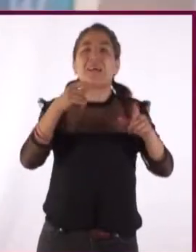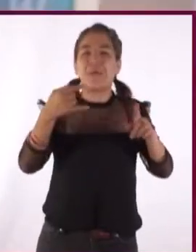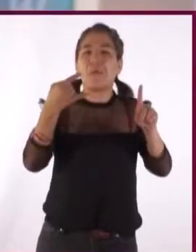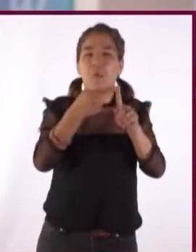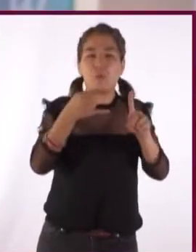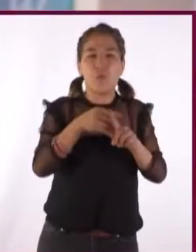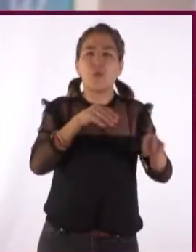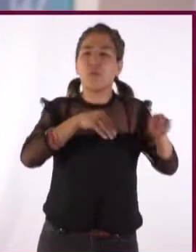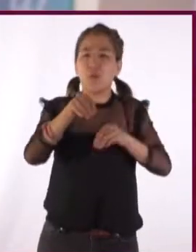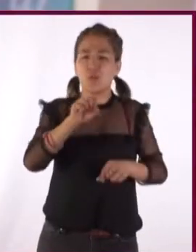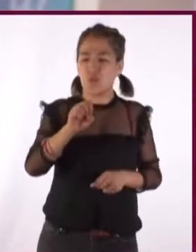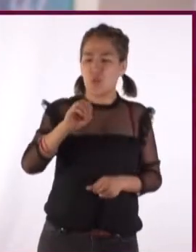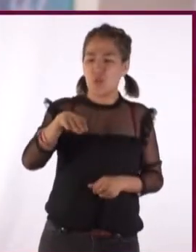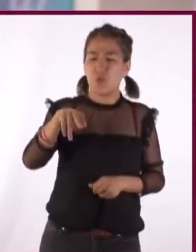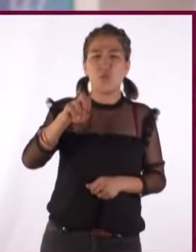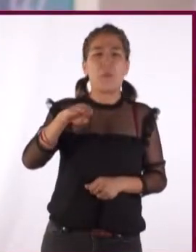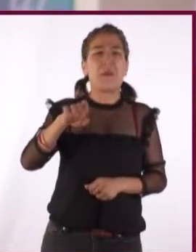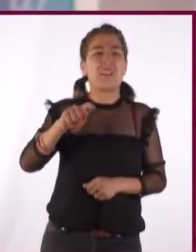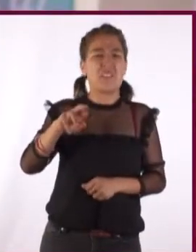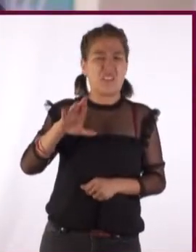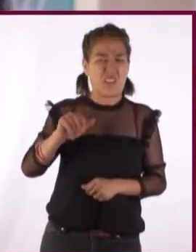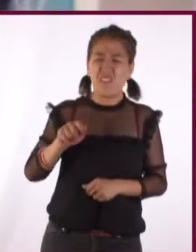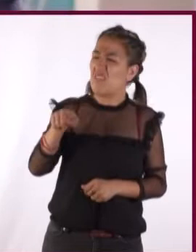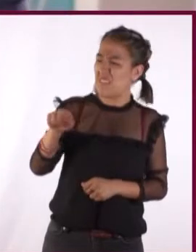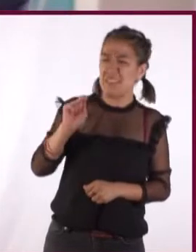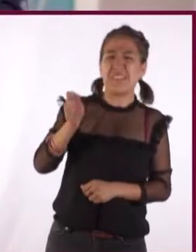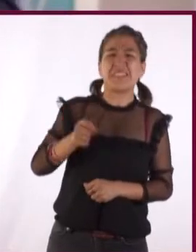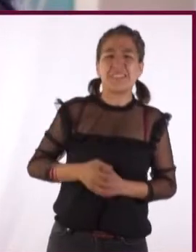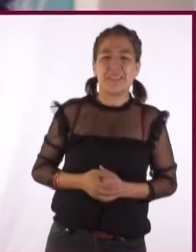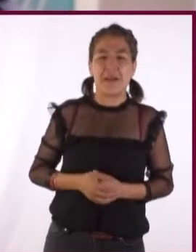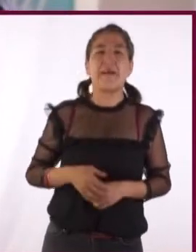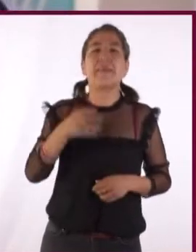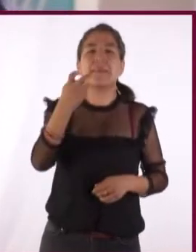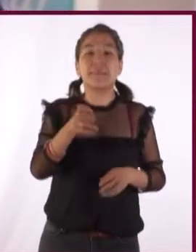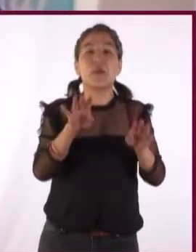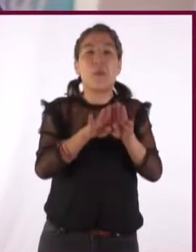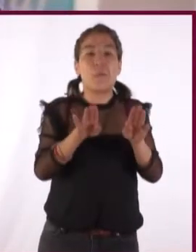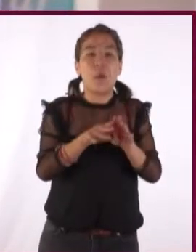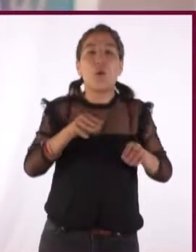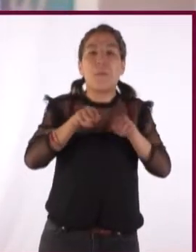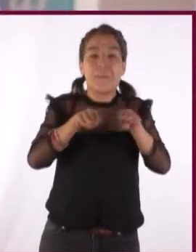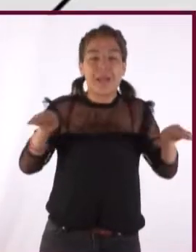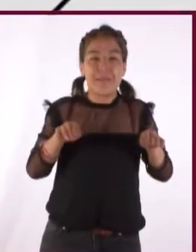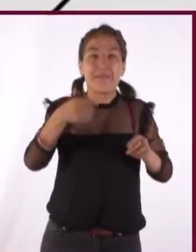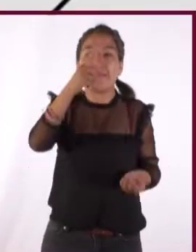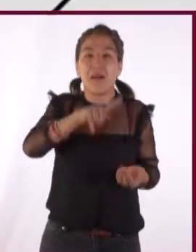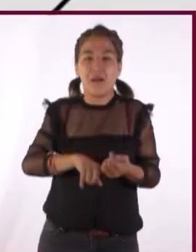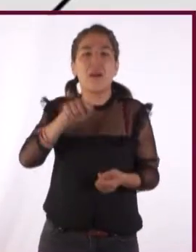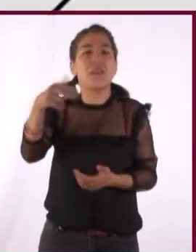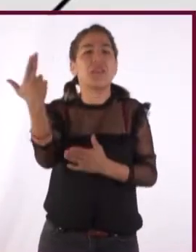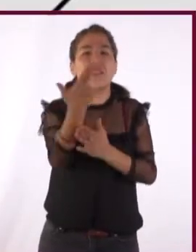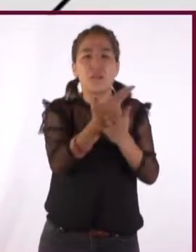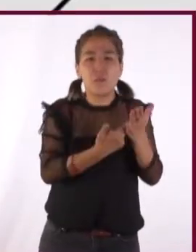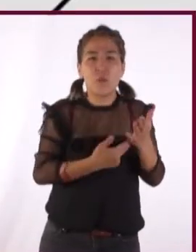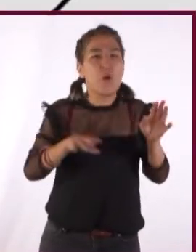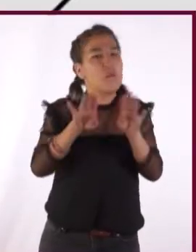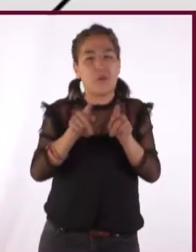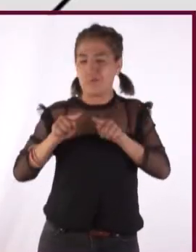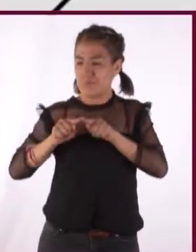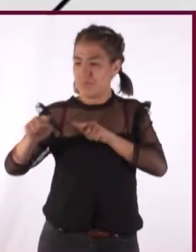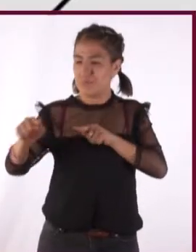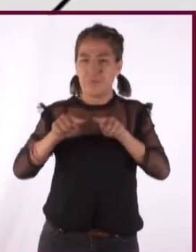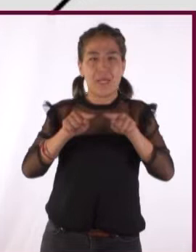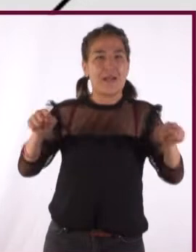axonométrica. ¿Eso qué significa? Bueno, esto es que las aristas paralelas del cubo están dibujadas como